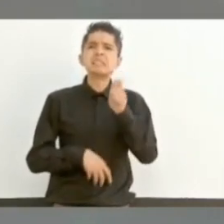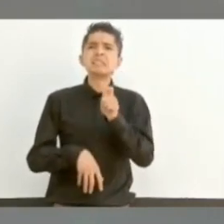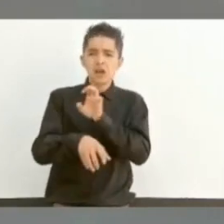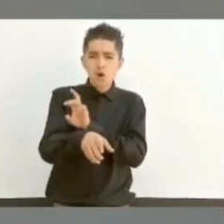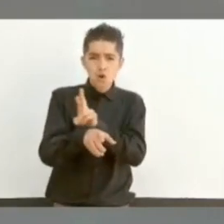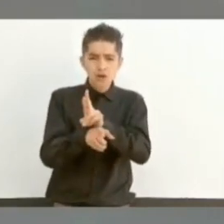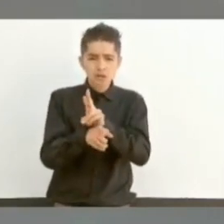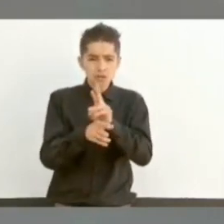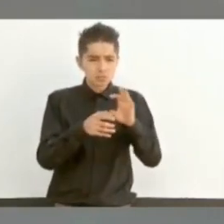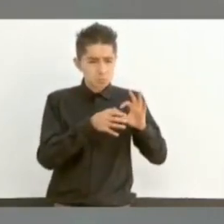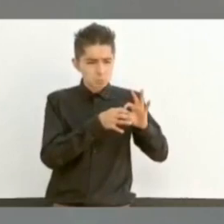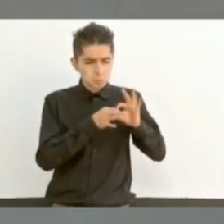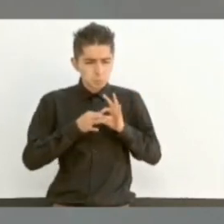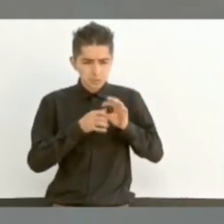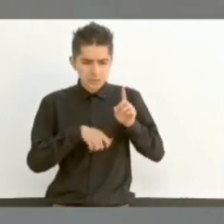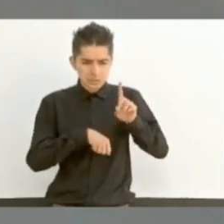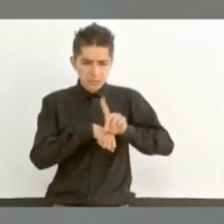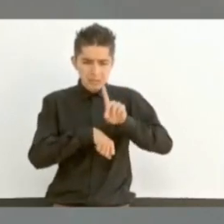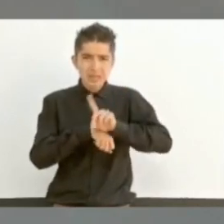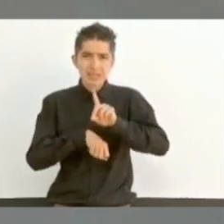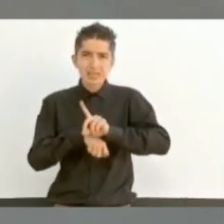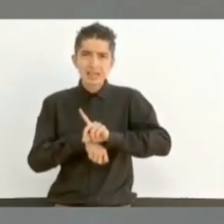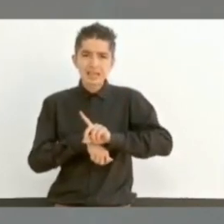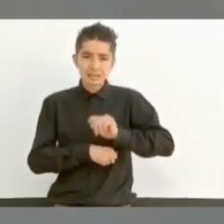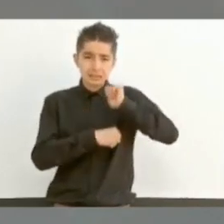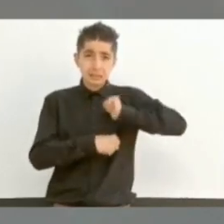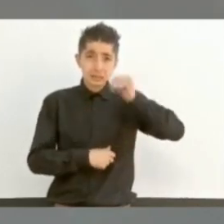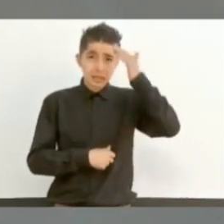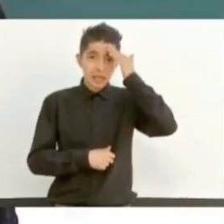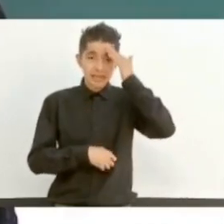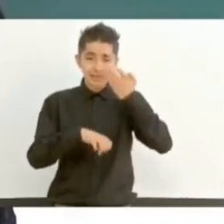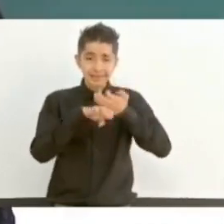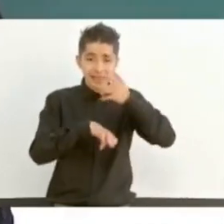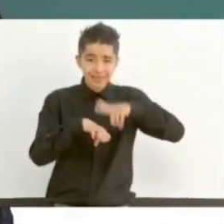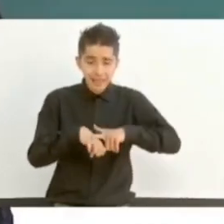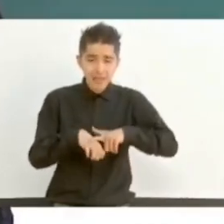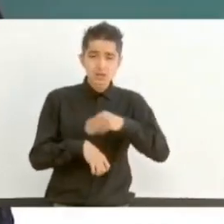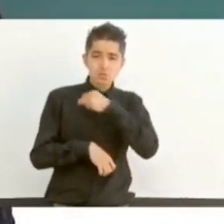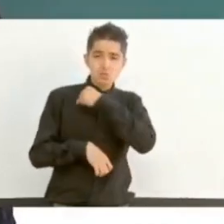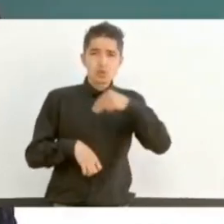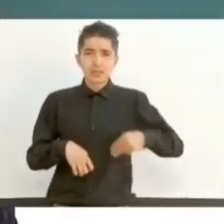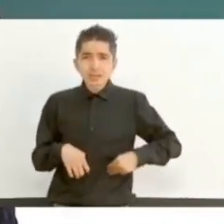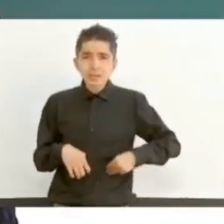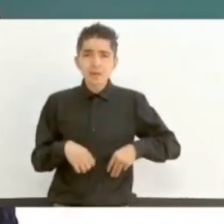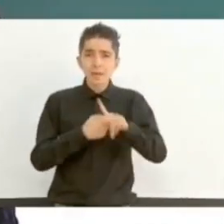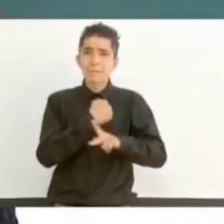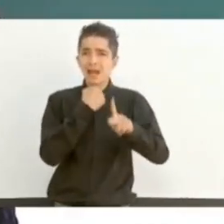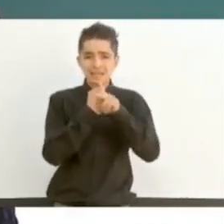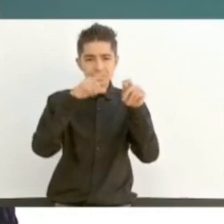coordinamos todos los días con las autoridades estatales, municipales del país.